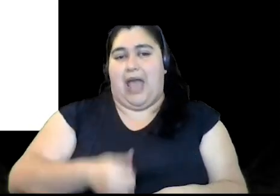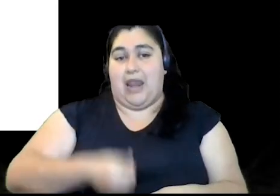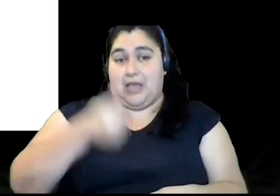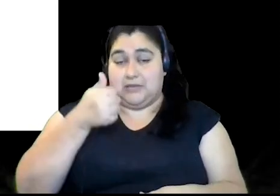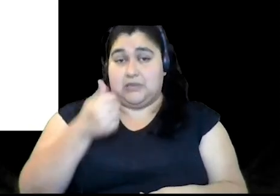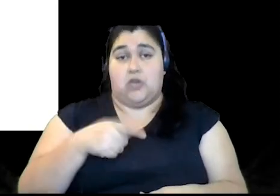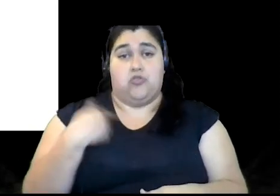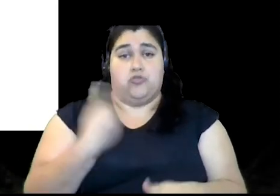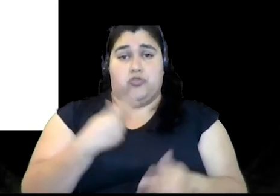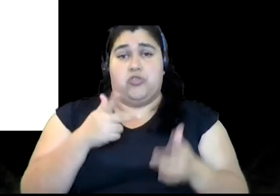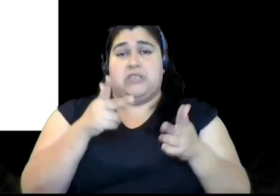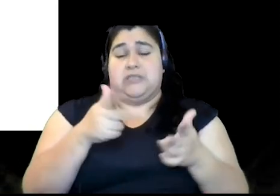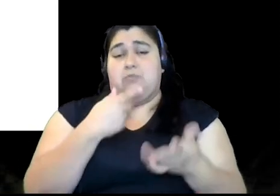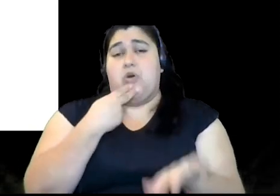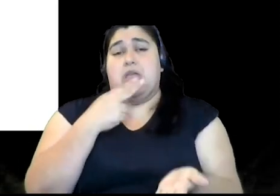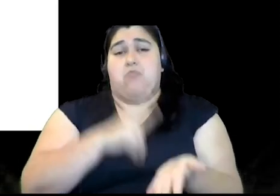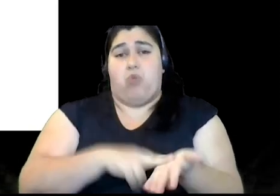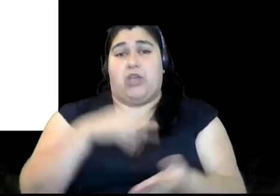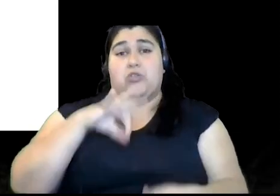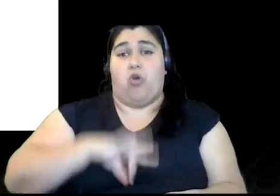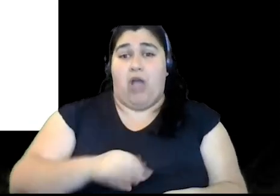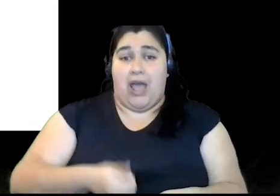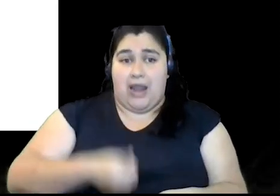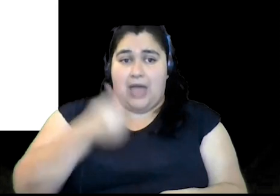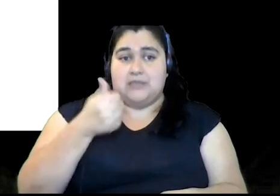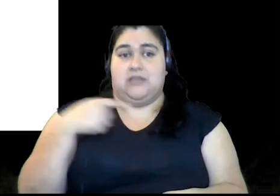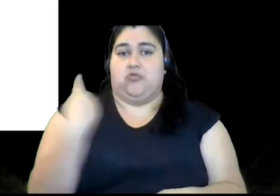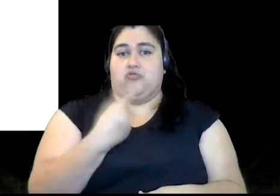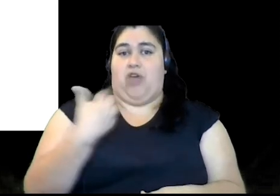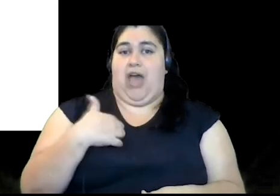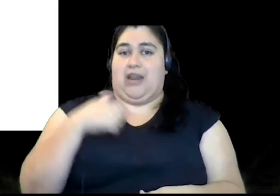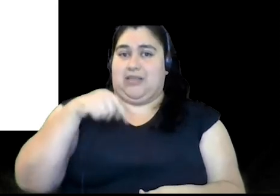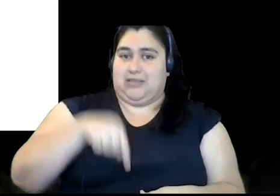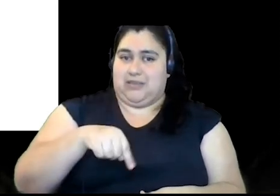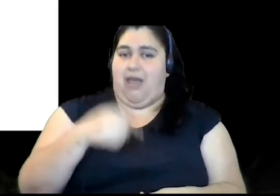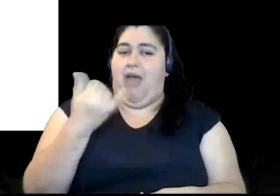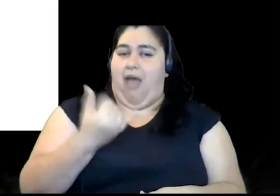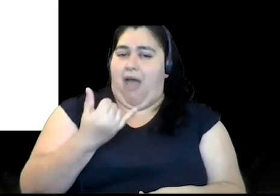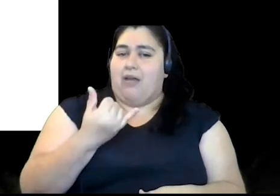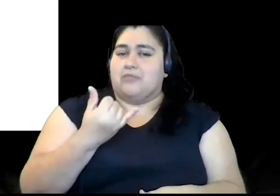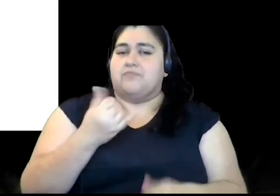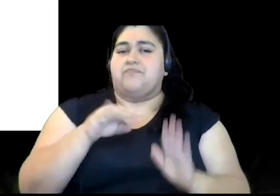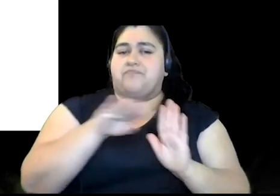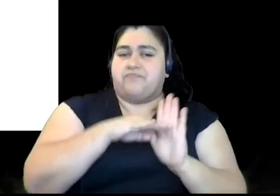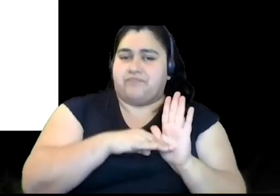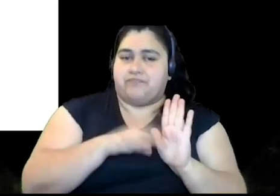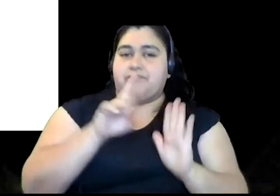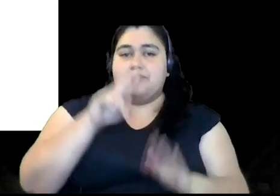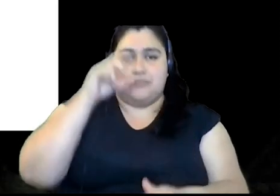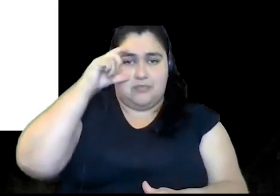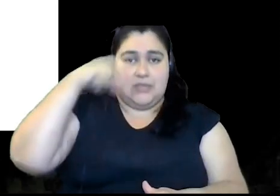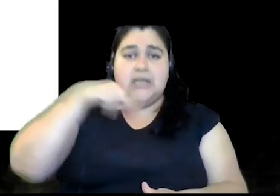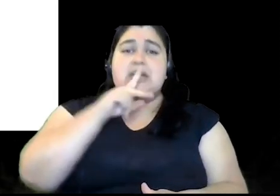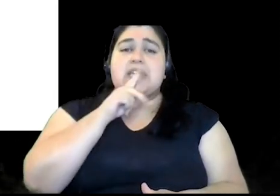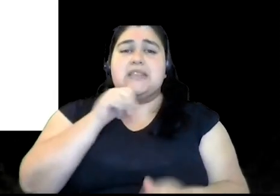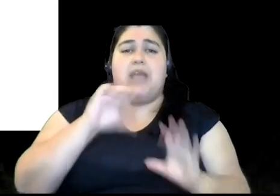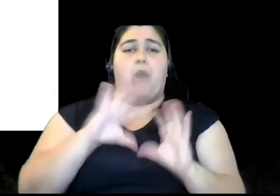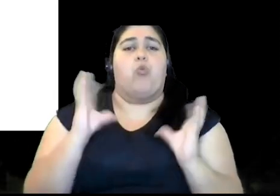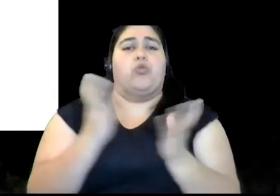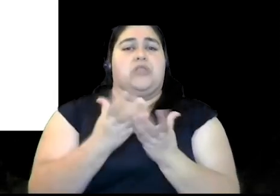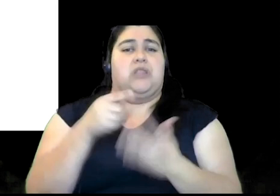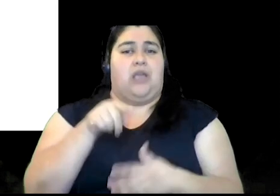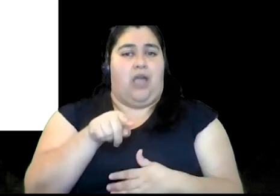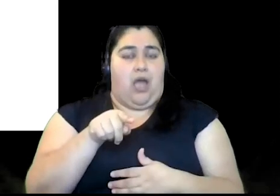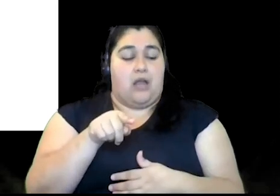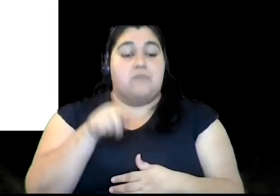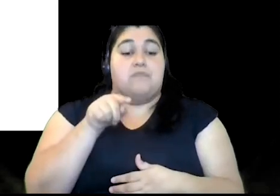uno habla de impuesto a las ganancias, nosotros en Argentina aplicamos el criterio de renta mundial, lo cual